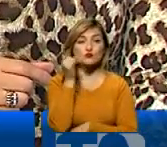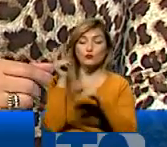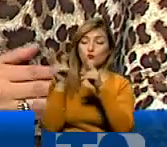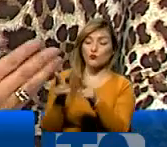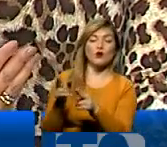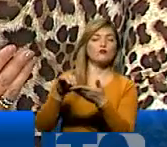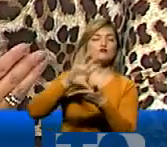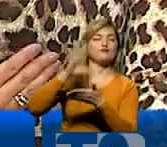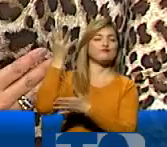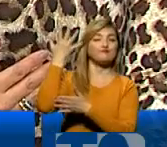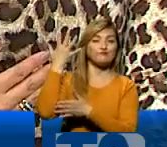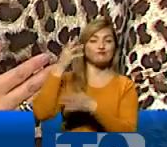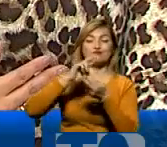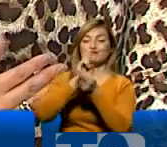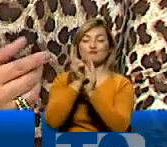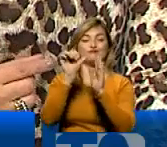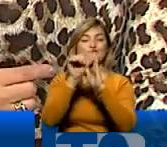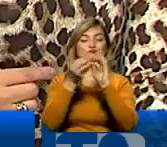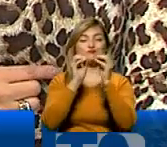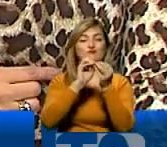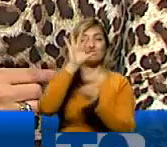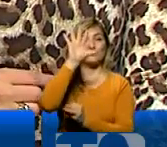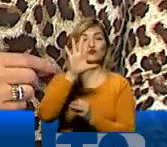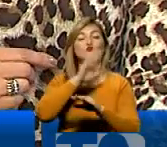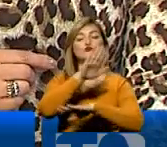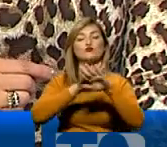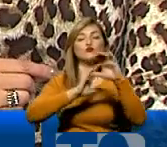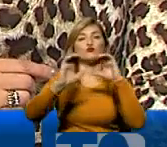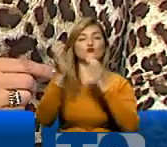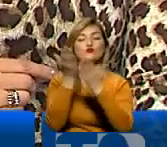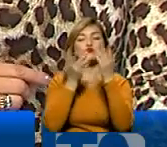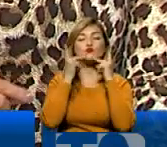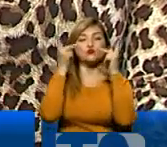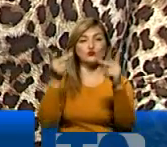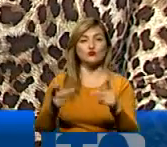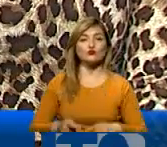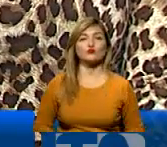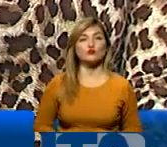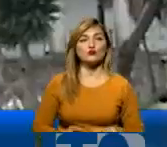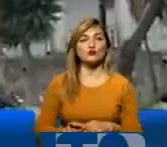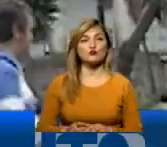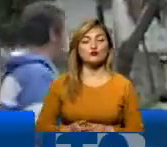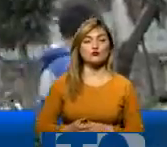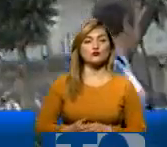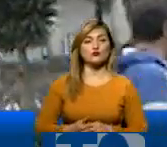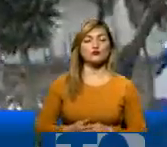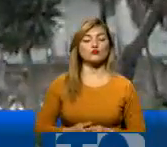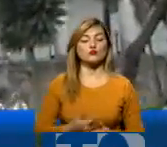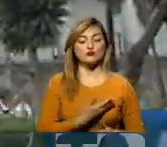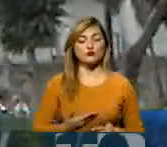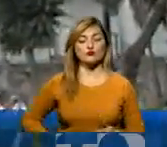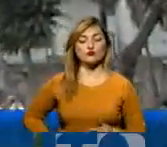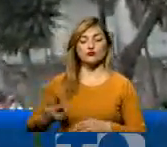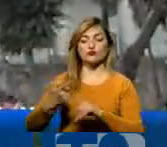Asamblea realizó cuando no reformó el artículo 5 sobre la comunicación como servicio público. El Ejecutivo envió